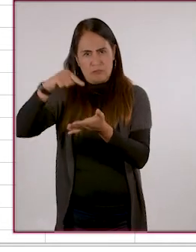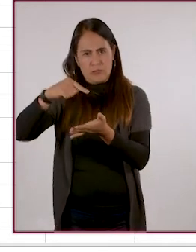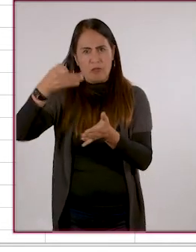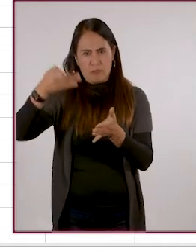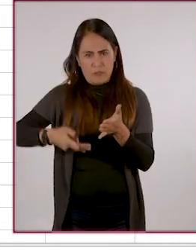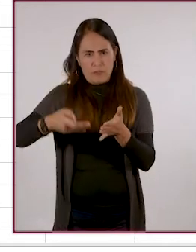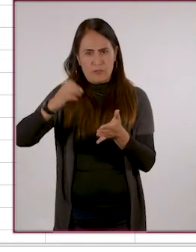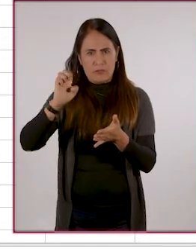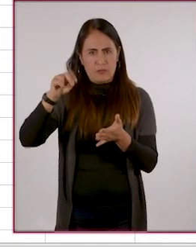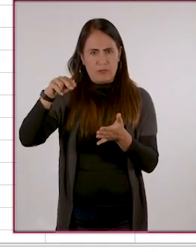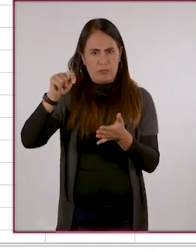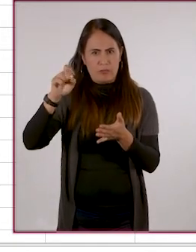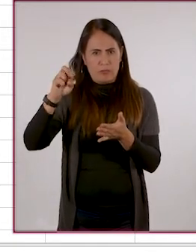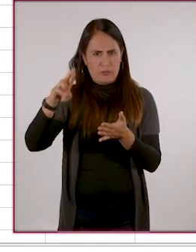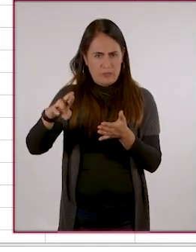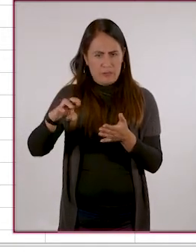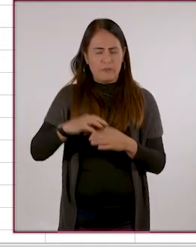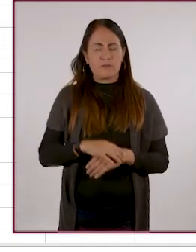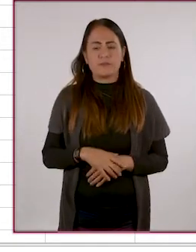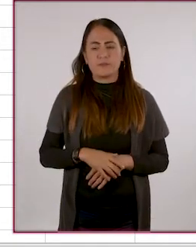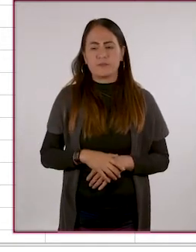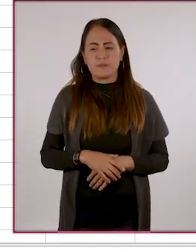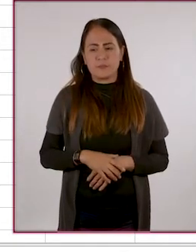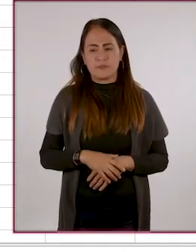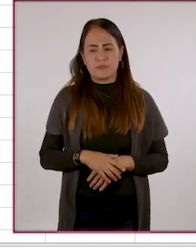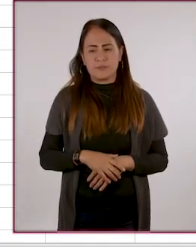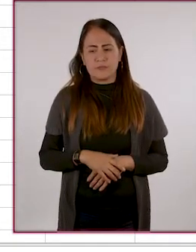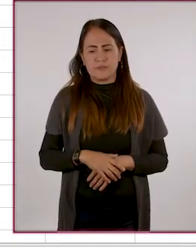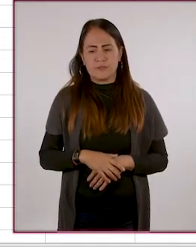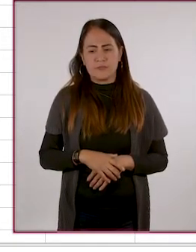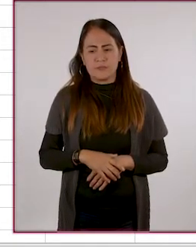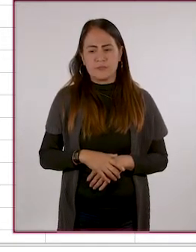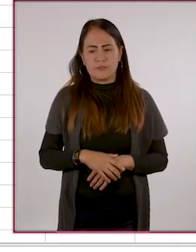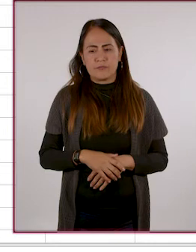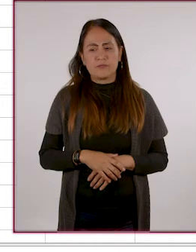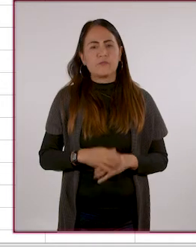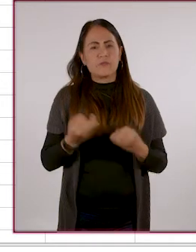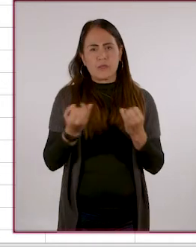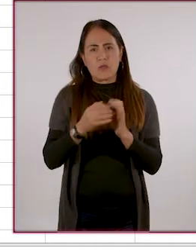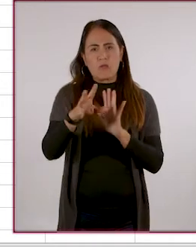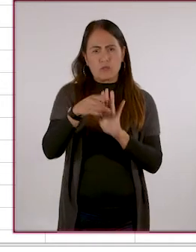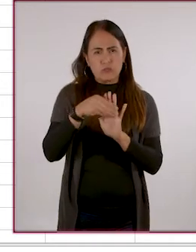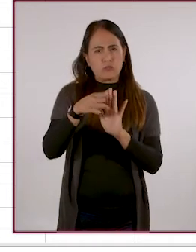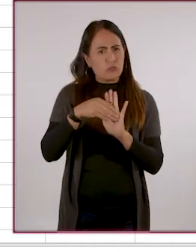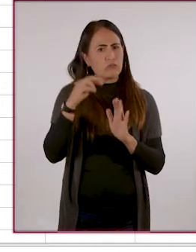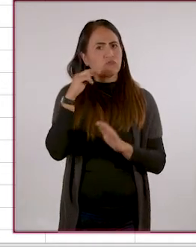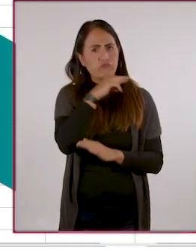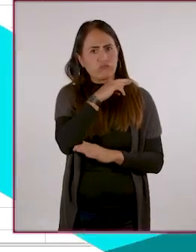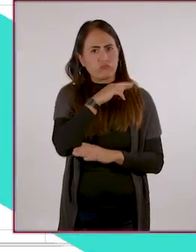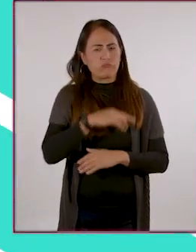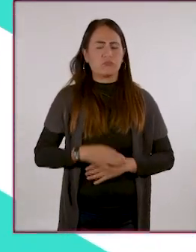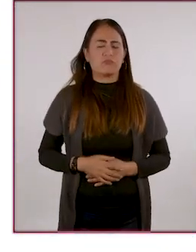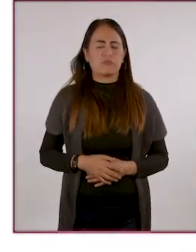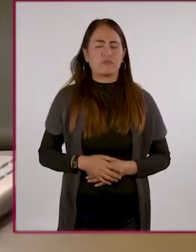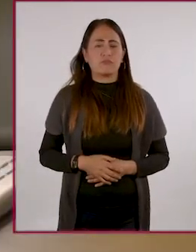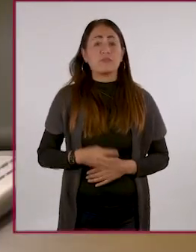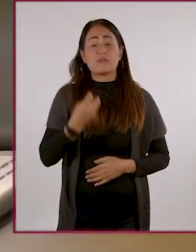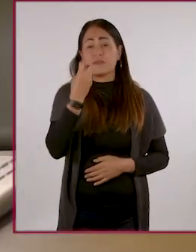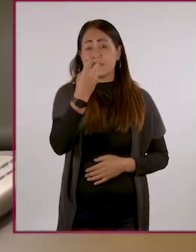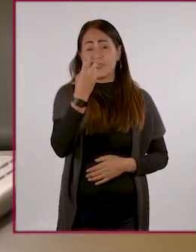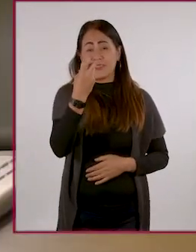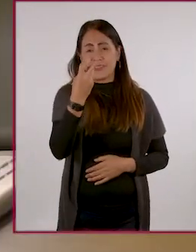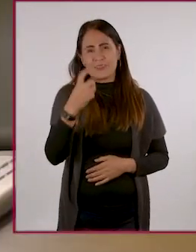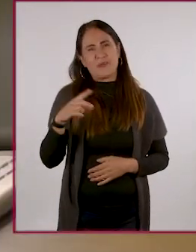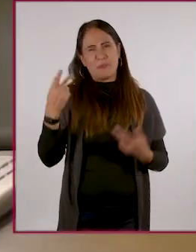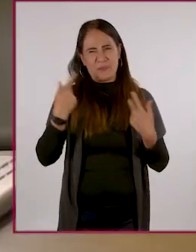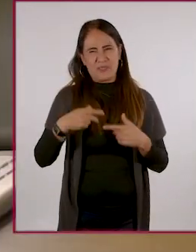Enter y me va a pegar todas las celdas inmediatas, ¿no? Este